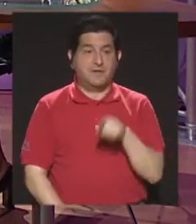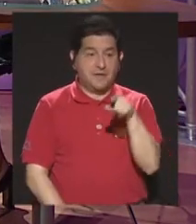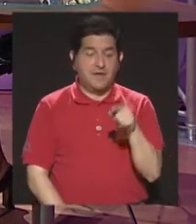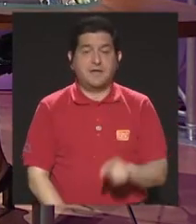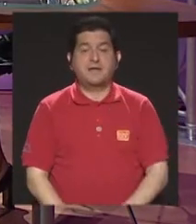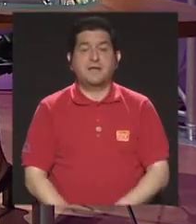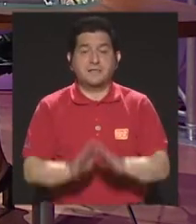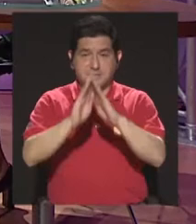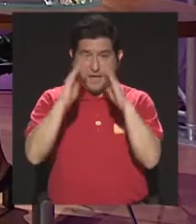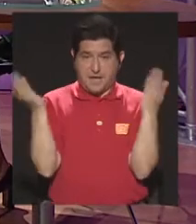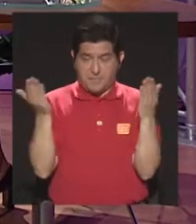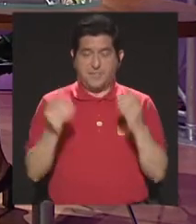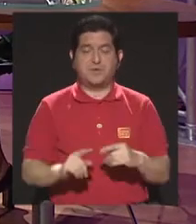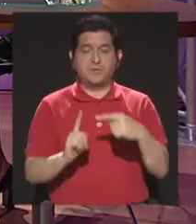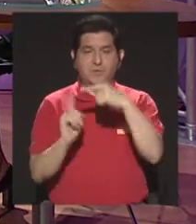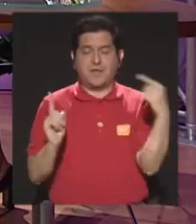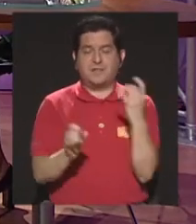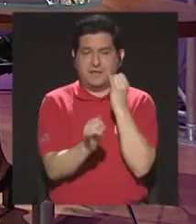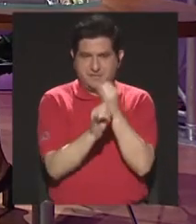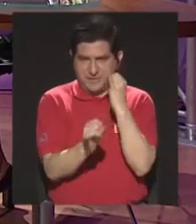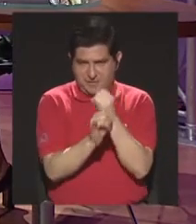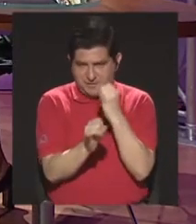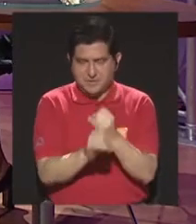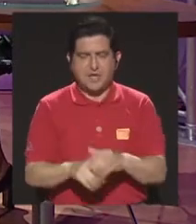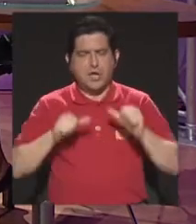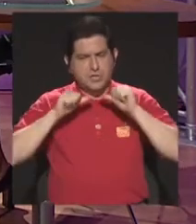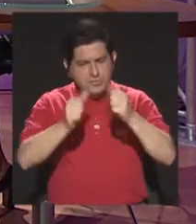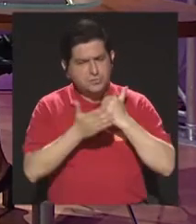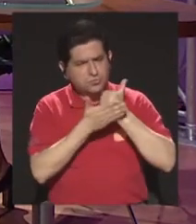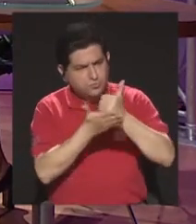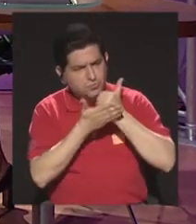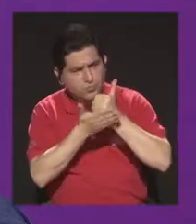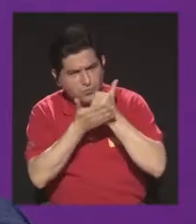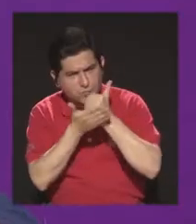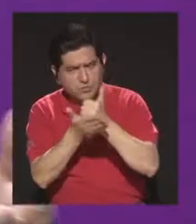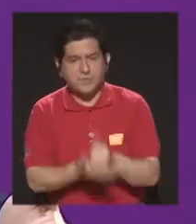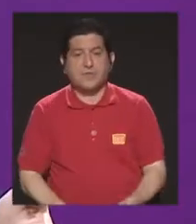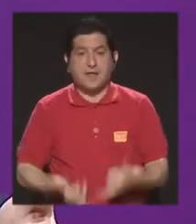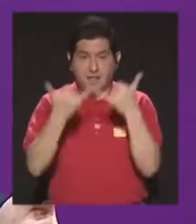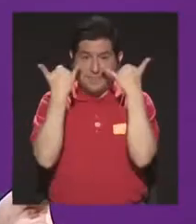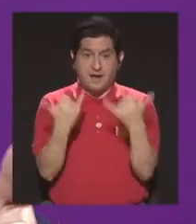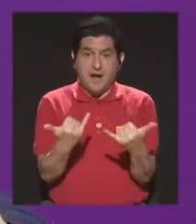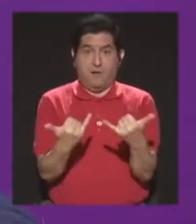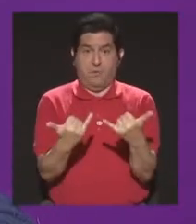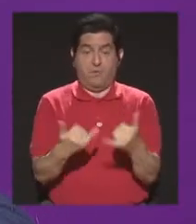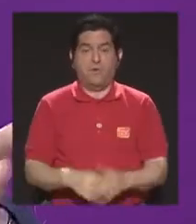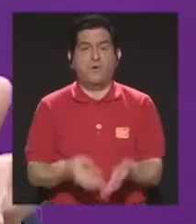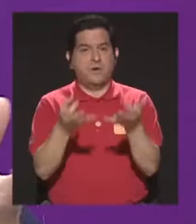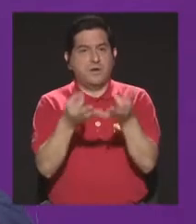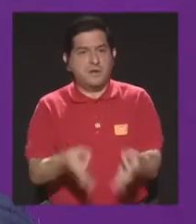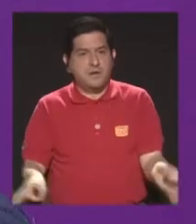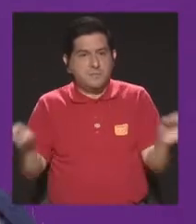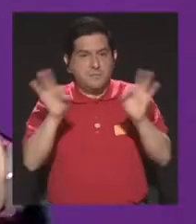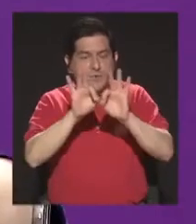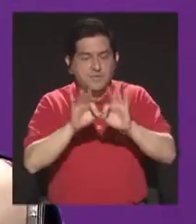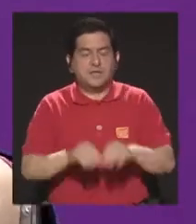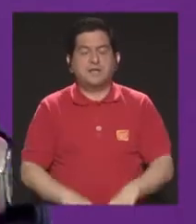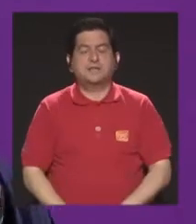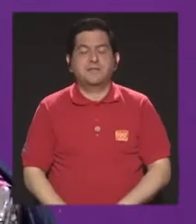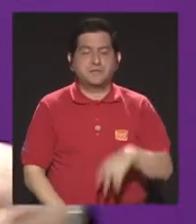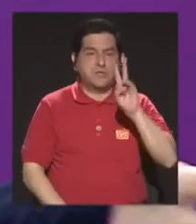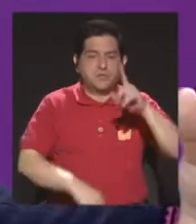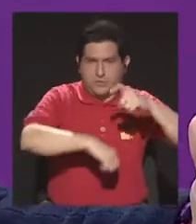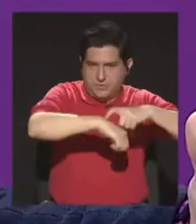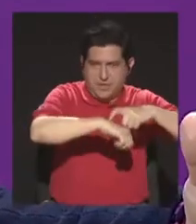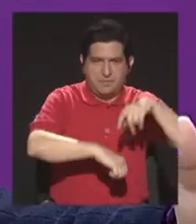están abriendo las puertas desde la institucionalidad para seguir colaborando, porque ahora sigue la parte importante, dos partes importantes. Uno,